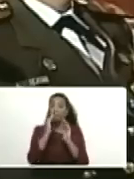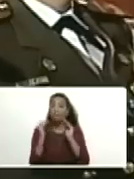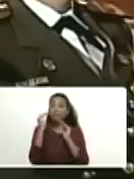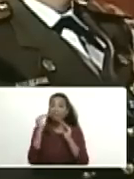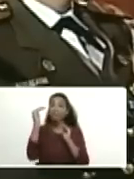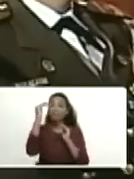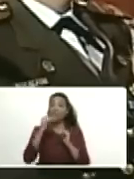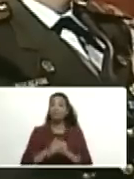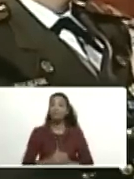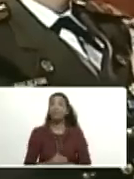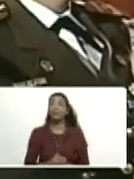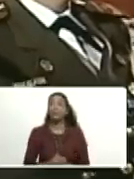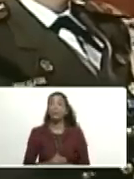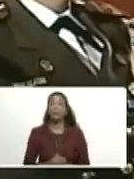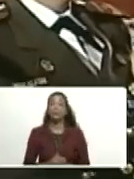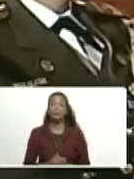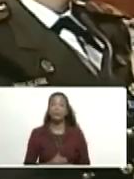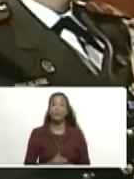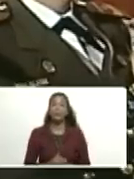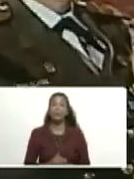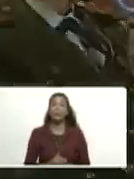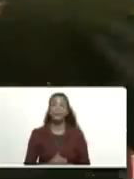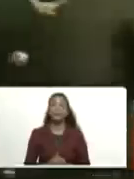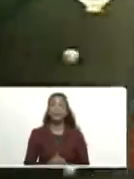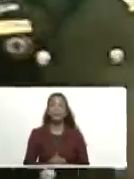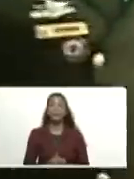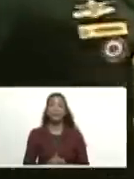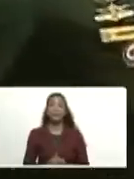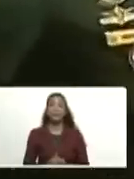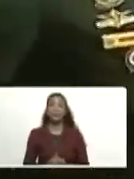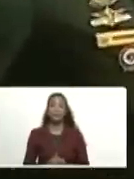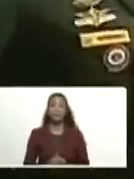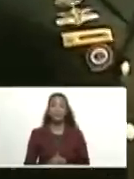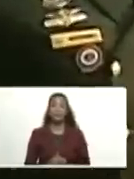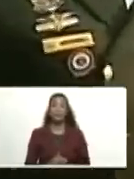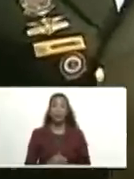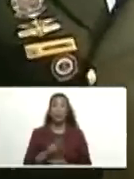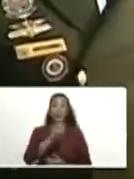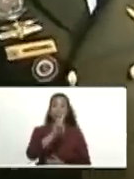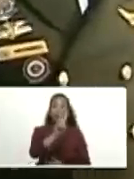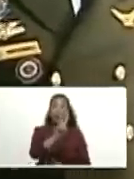permiso para retirarme. A la izquierda.